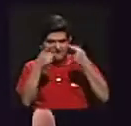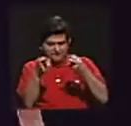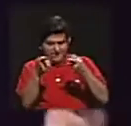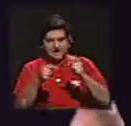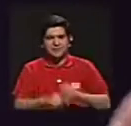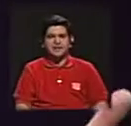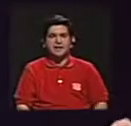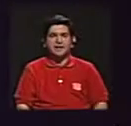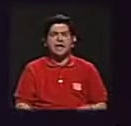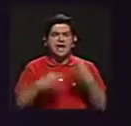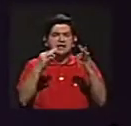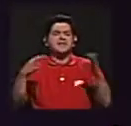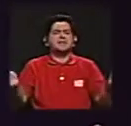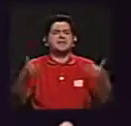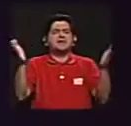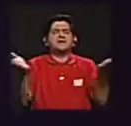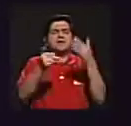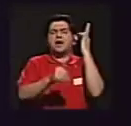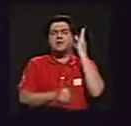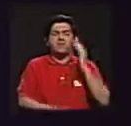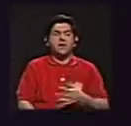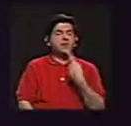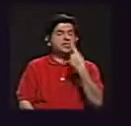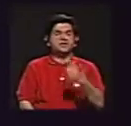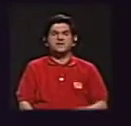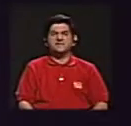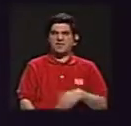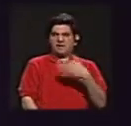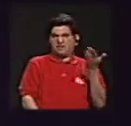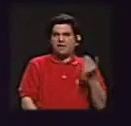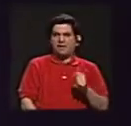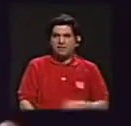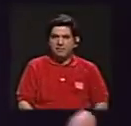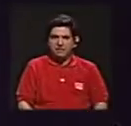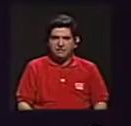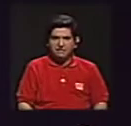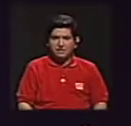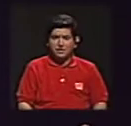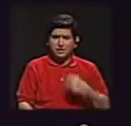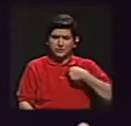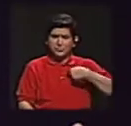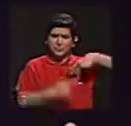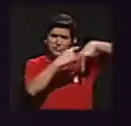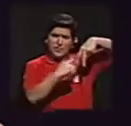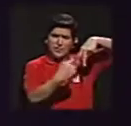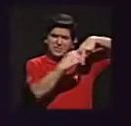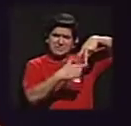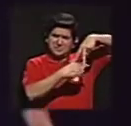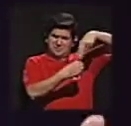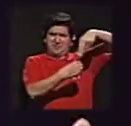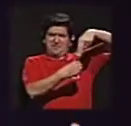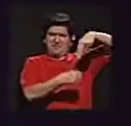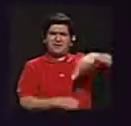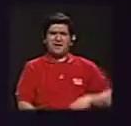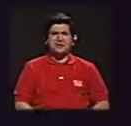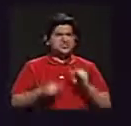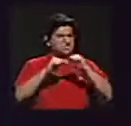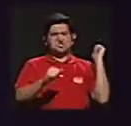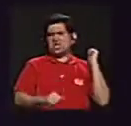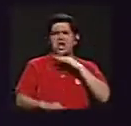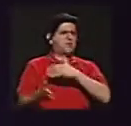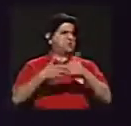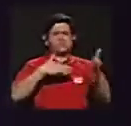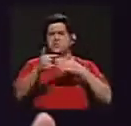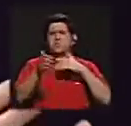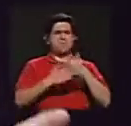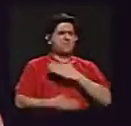a arengar a las mujeres dicen, ¿qué? Tengo que cerrar las piernas, que siga la corrupción en